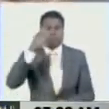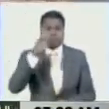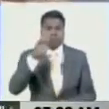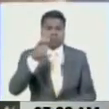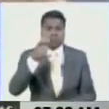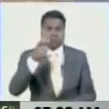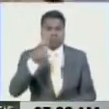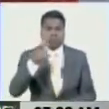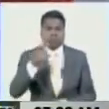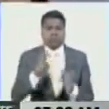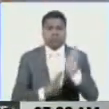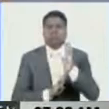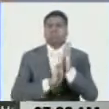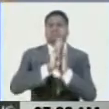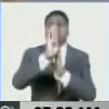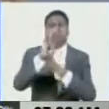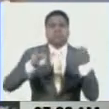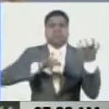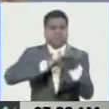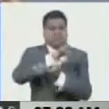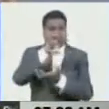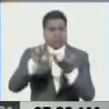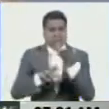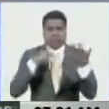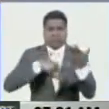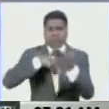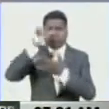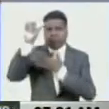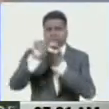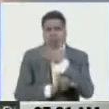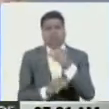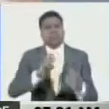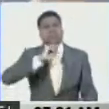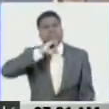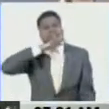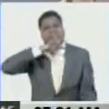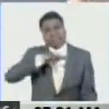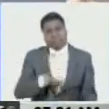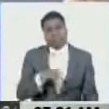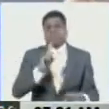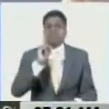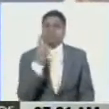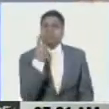va en función de un proyecto histórico que es la única